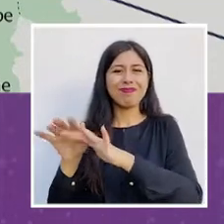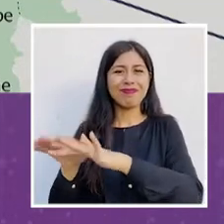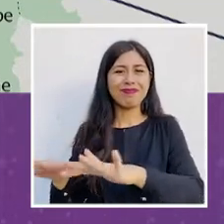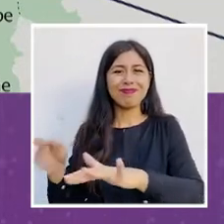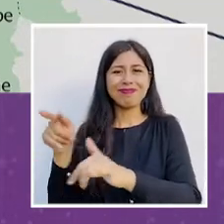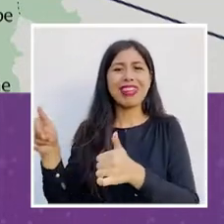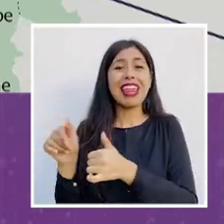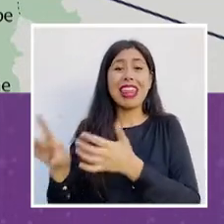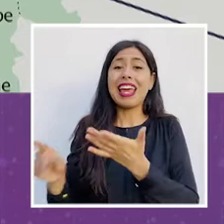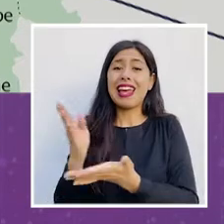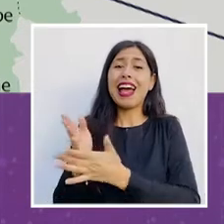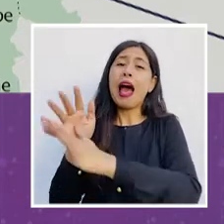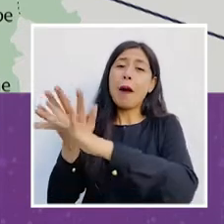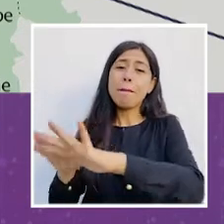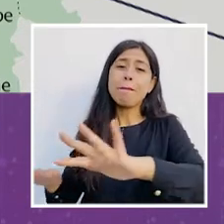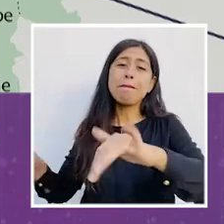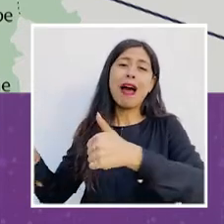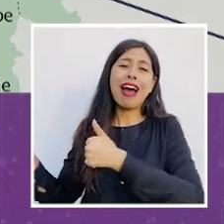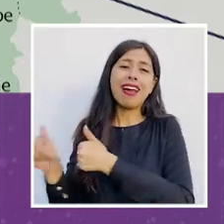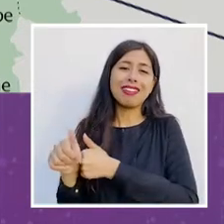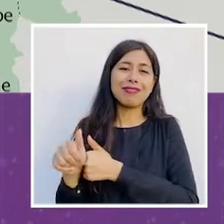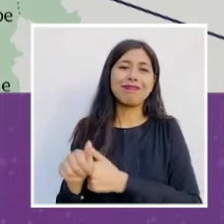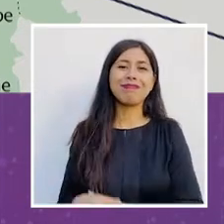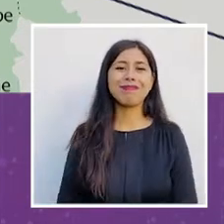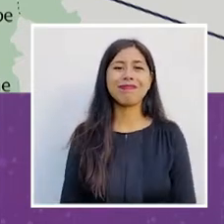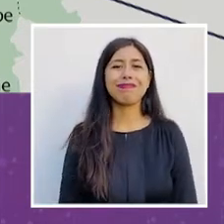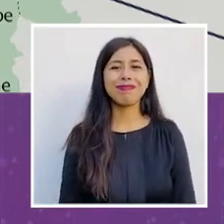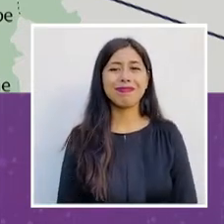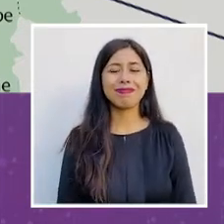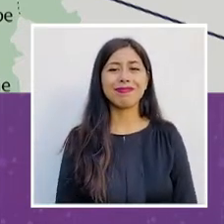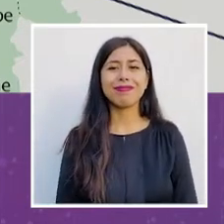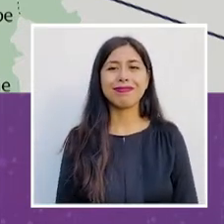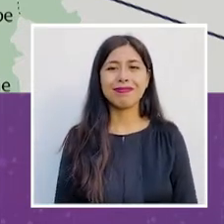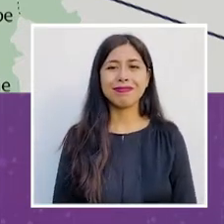cerca del mar, cerca de la costa araucanía.